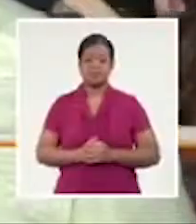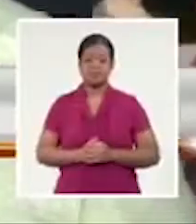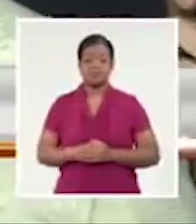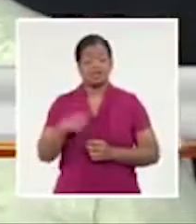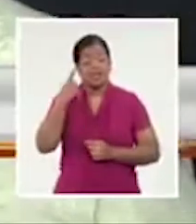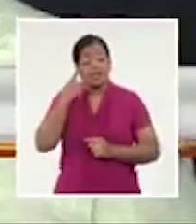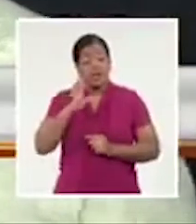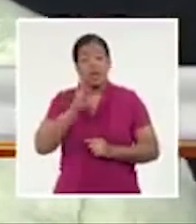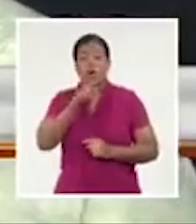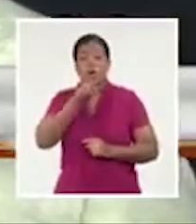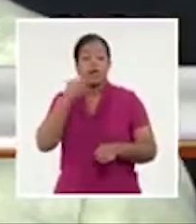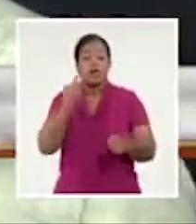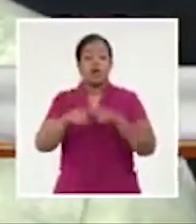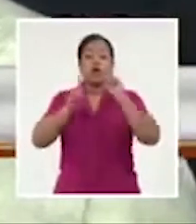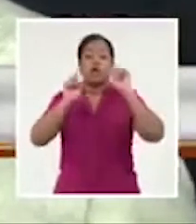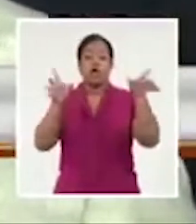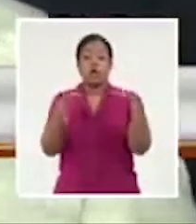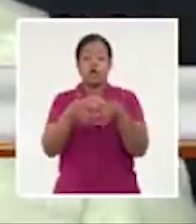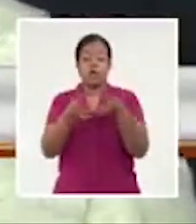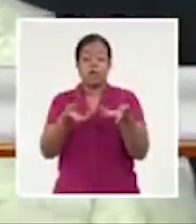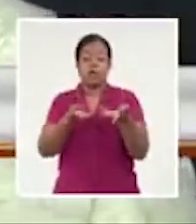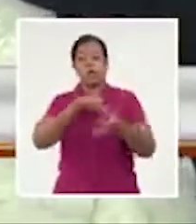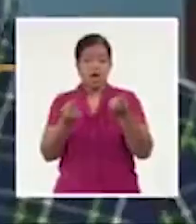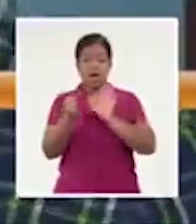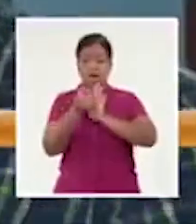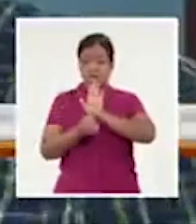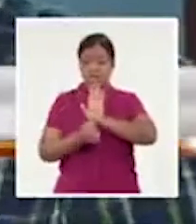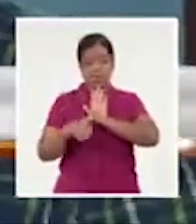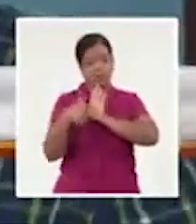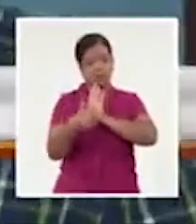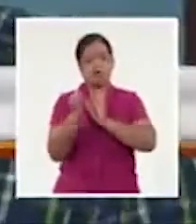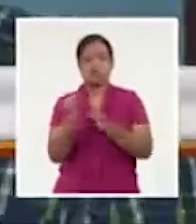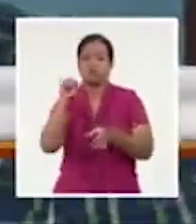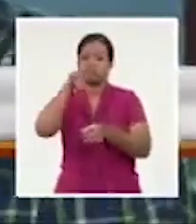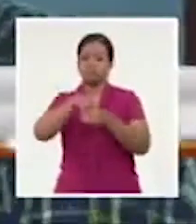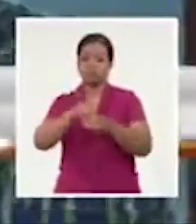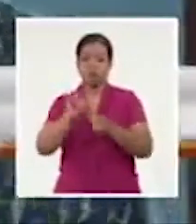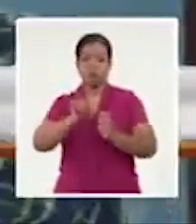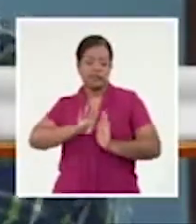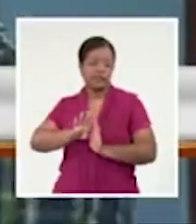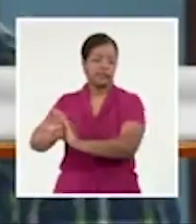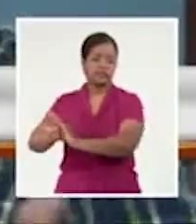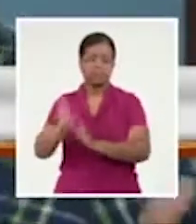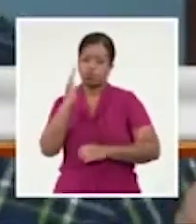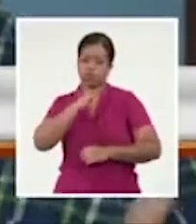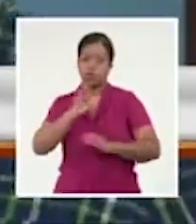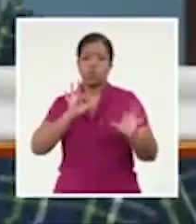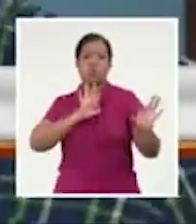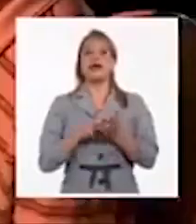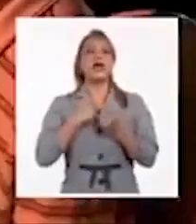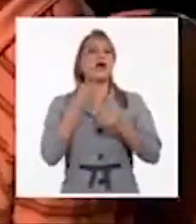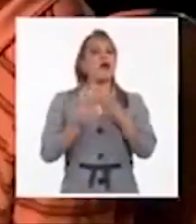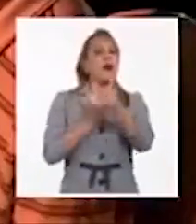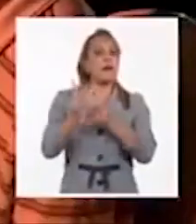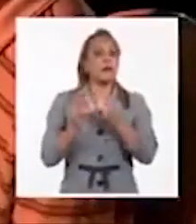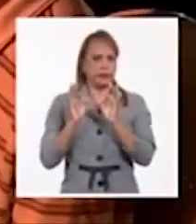en 2018 la nueva constitución en 130.000. En el mundo son pocos los lugares donde se pongan